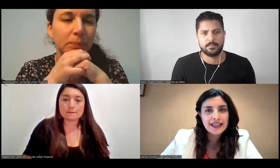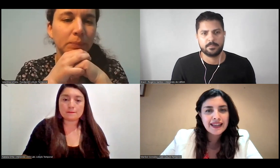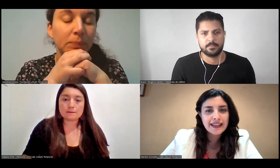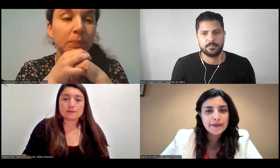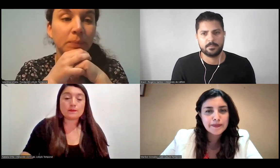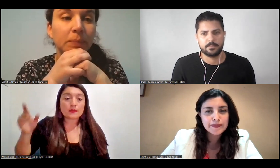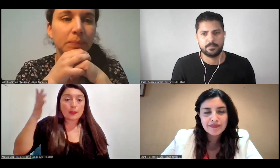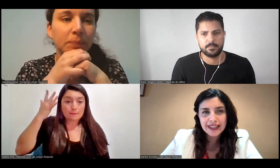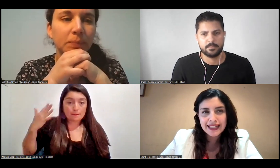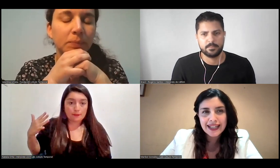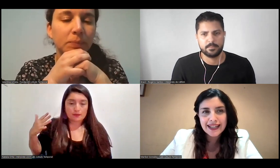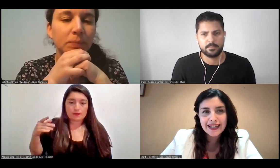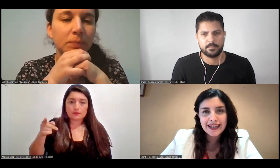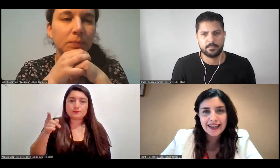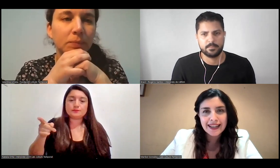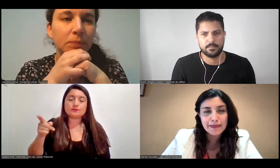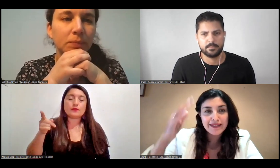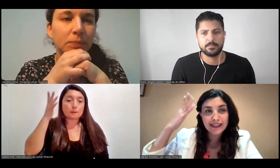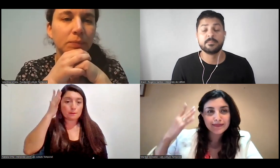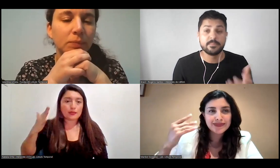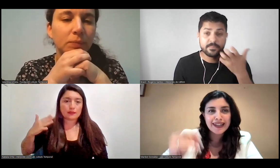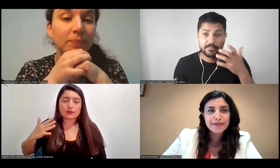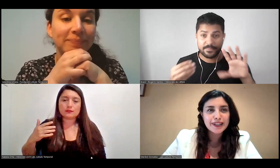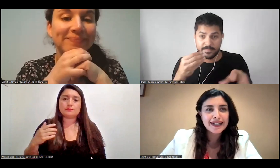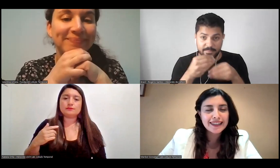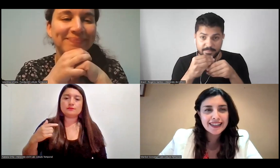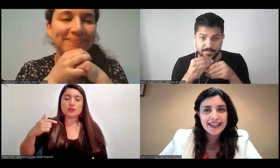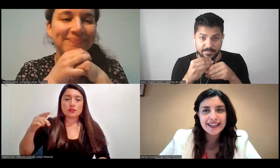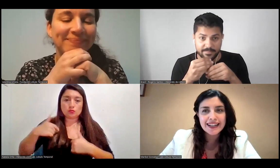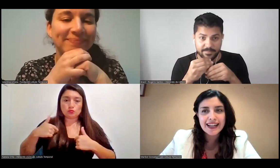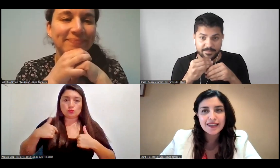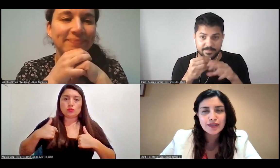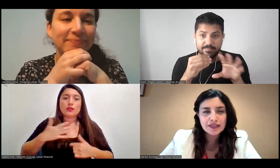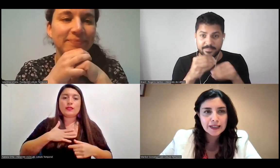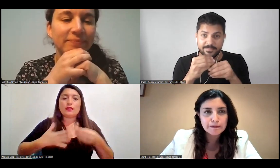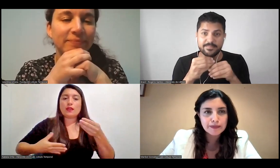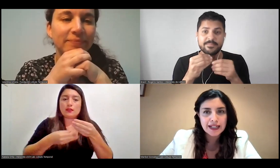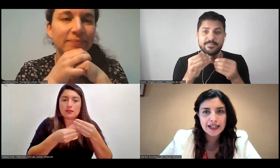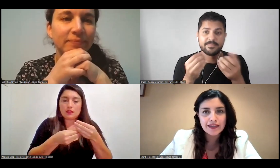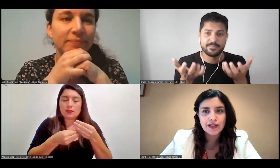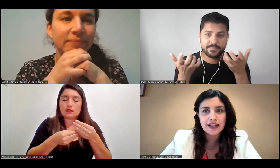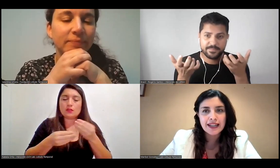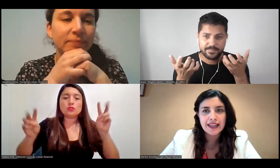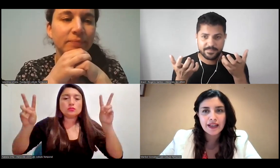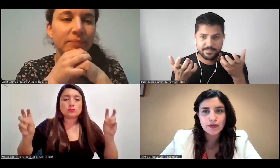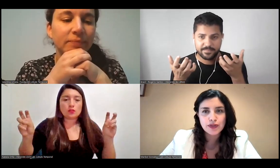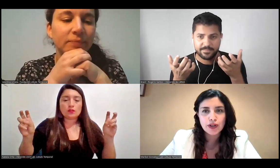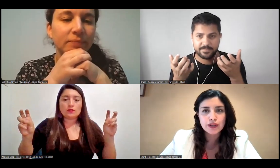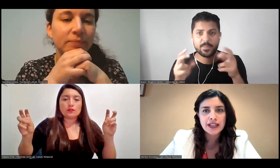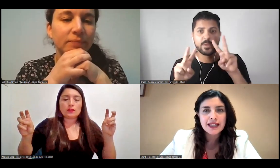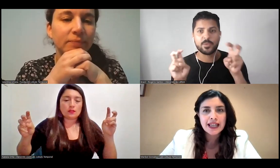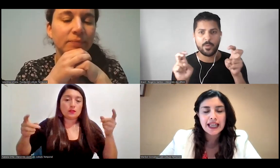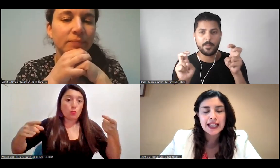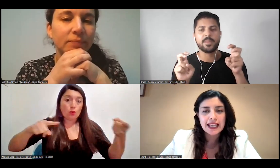Maribel. Sí, quería, Maribel, por acá, quería agregar algo en relación a la